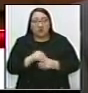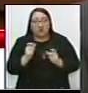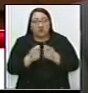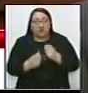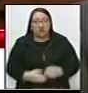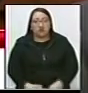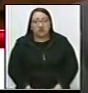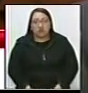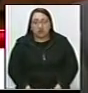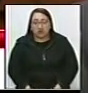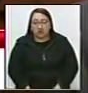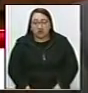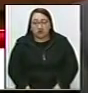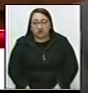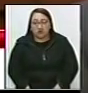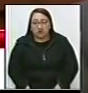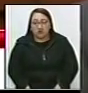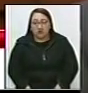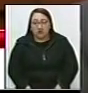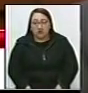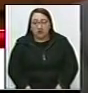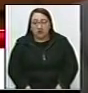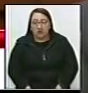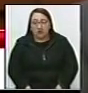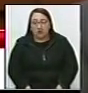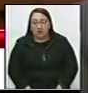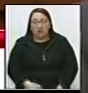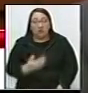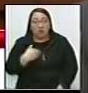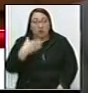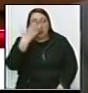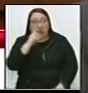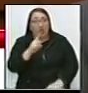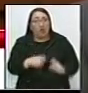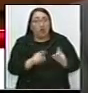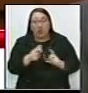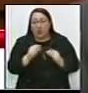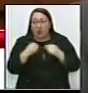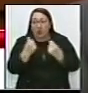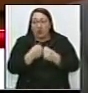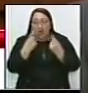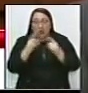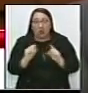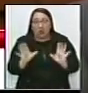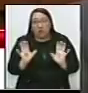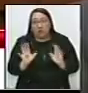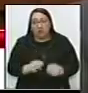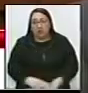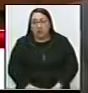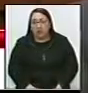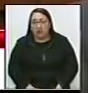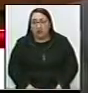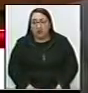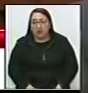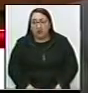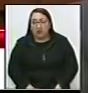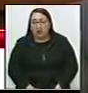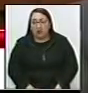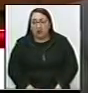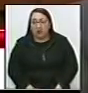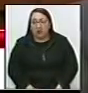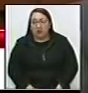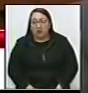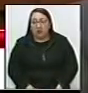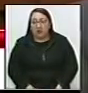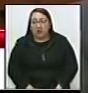parlamentarios. Por lo menos nuestra bancada, y sé que otras bancadas tienen un acuerdo al respecto. Lo que sí vamos